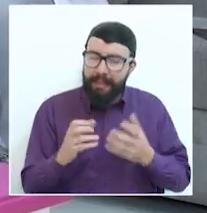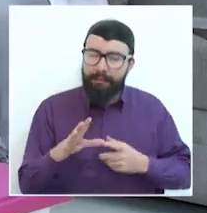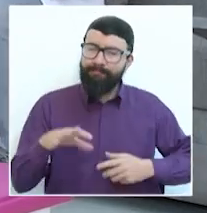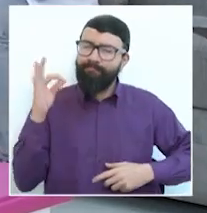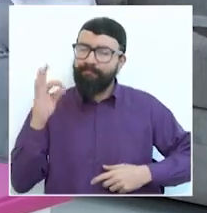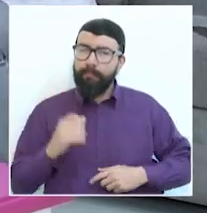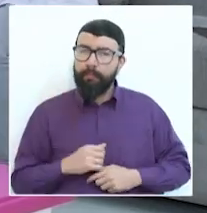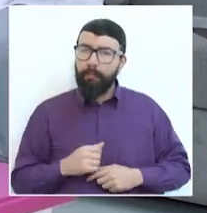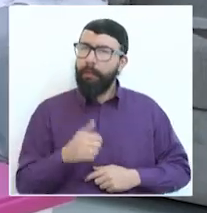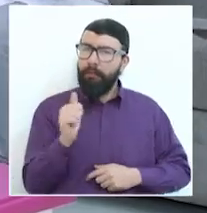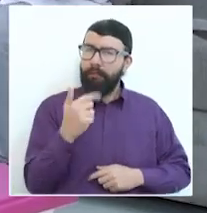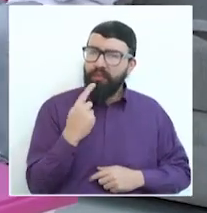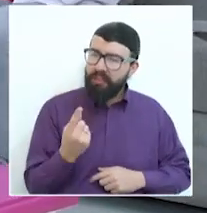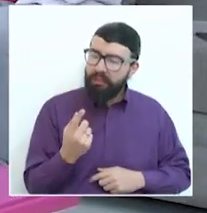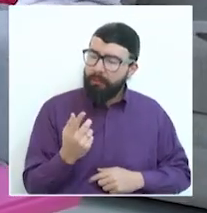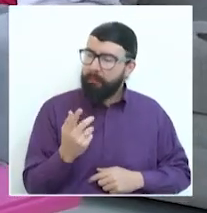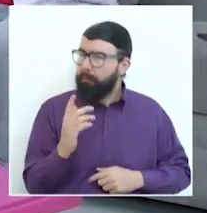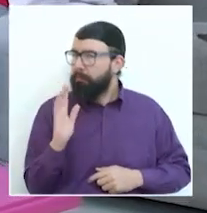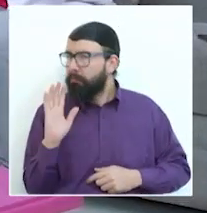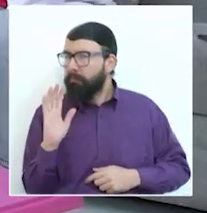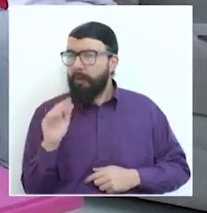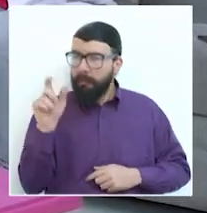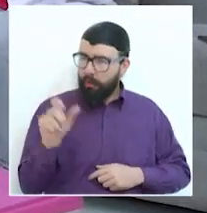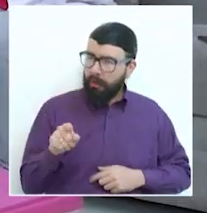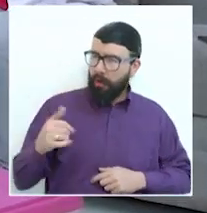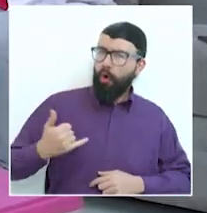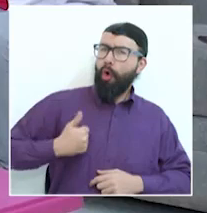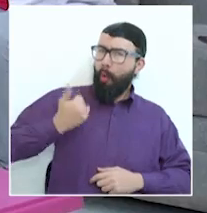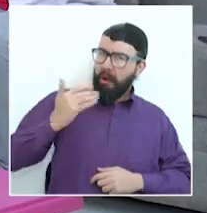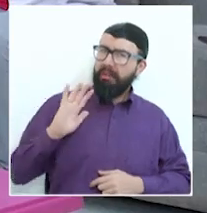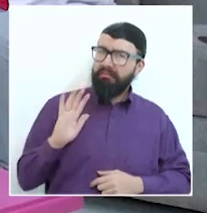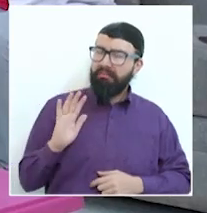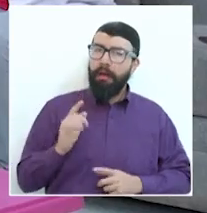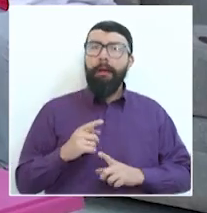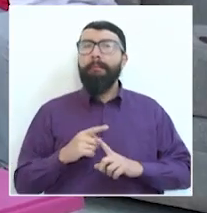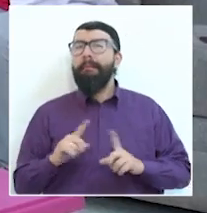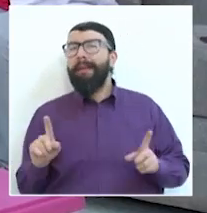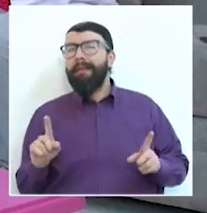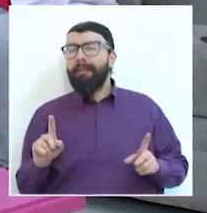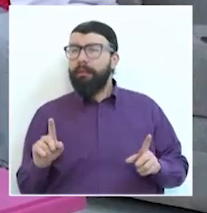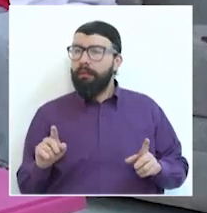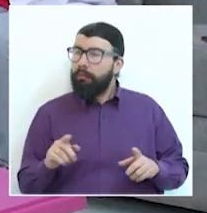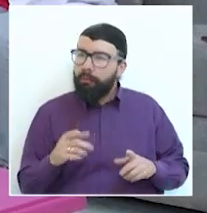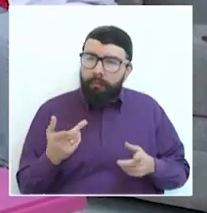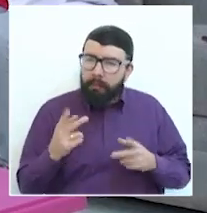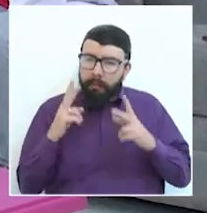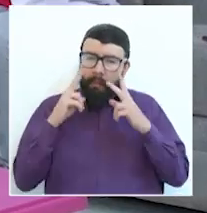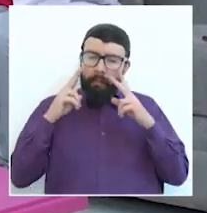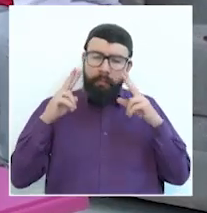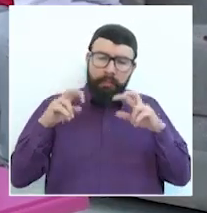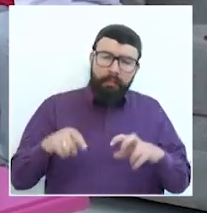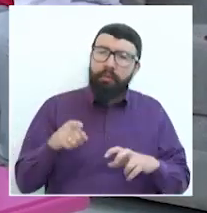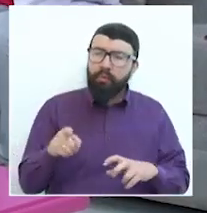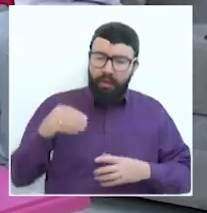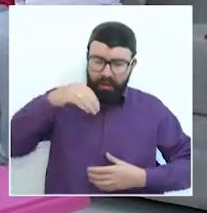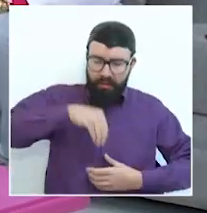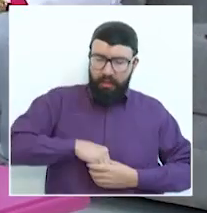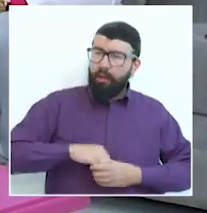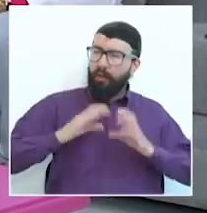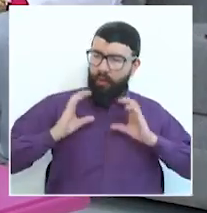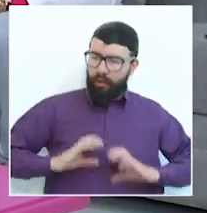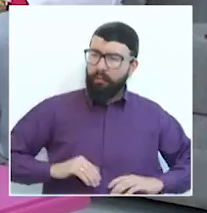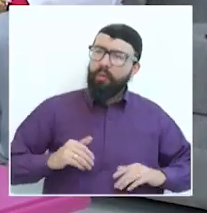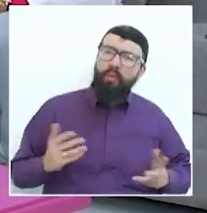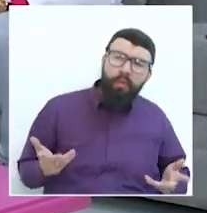entonces ustedes dirán, sí, uno es una persona joven, pero uno dice, ¿en qué condiciones, como decía Luis ahora,